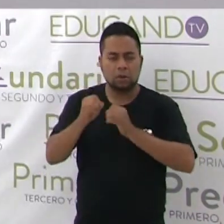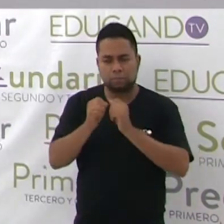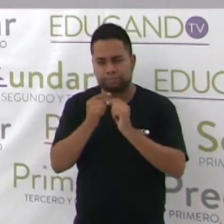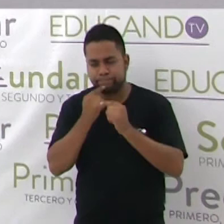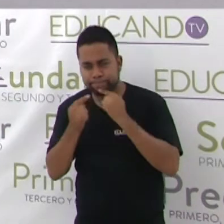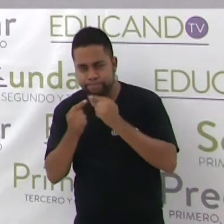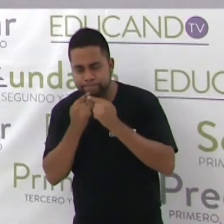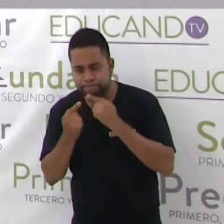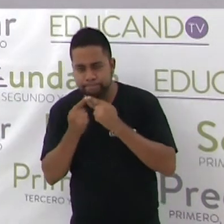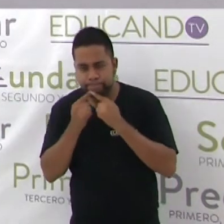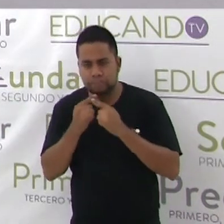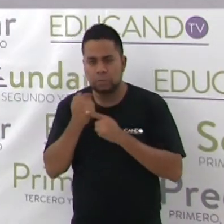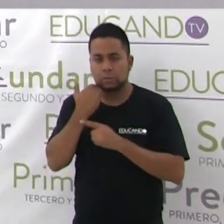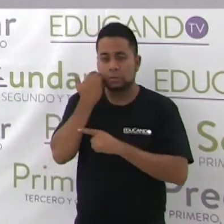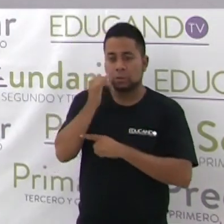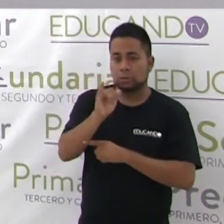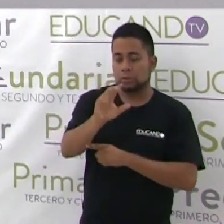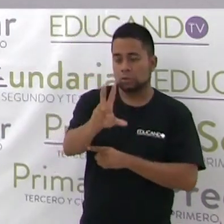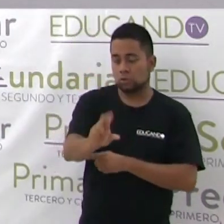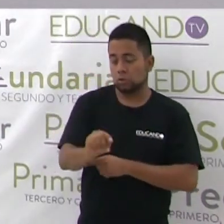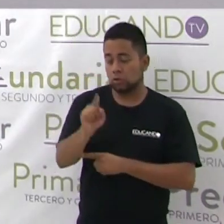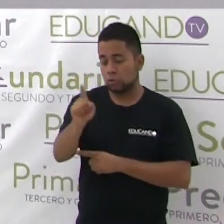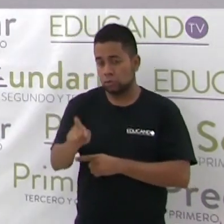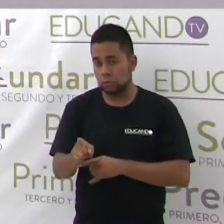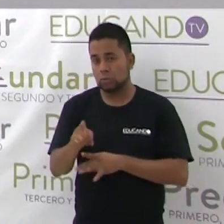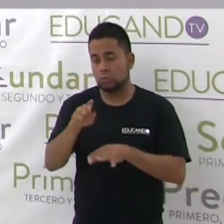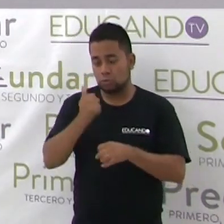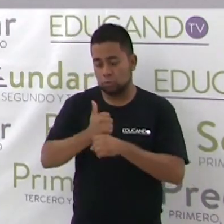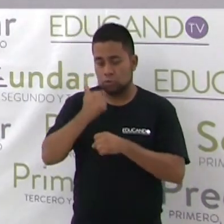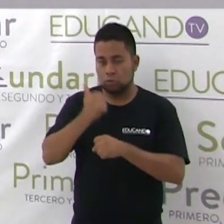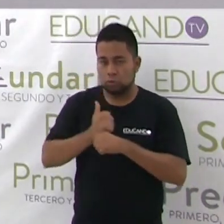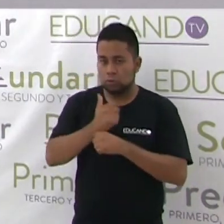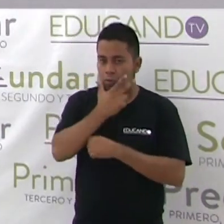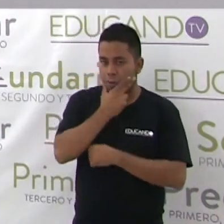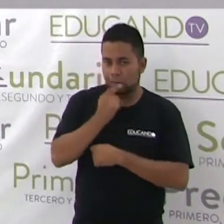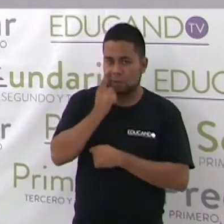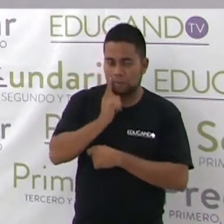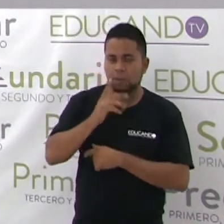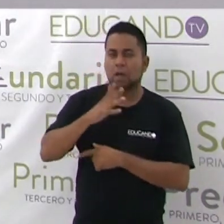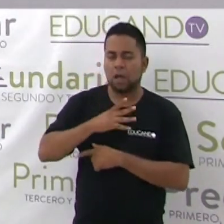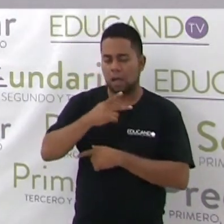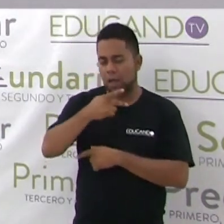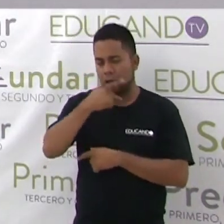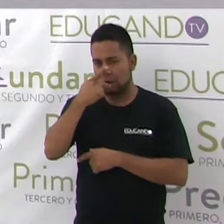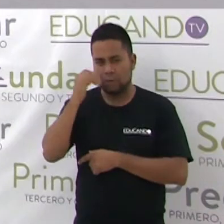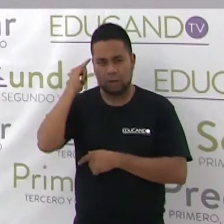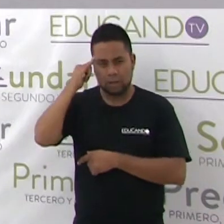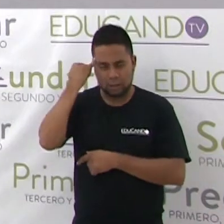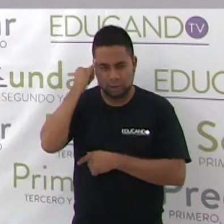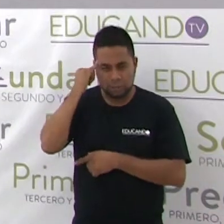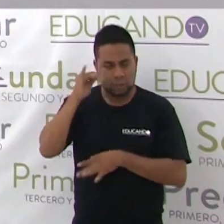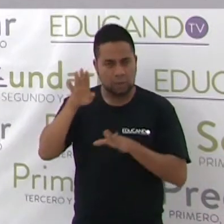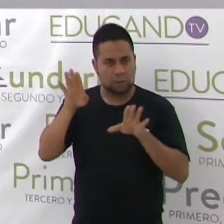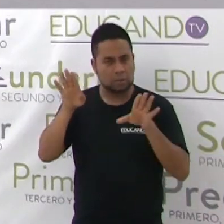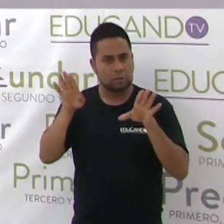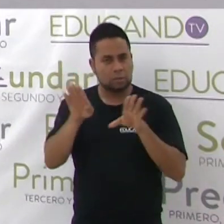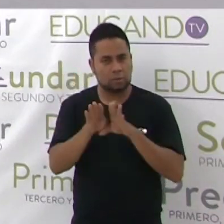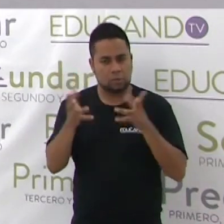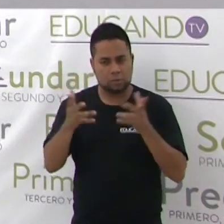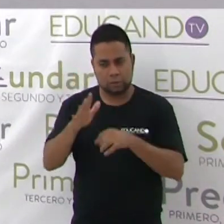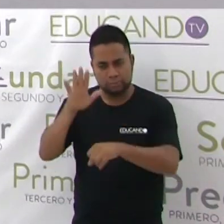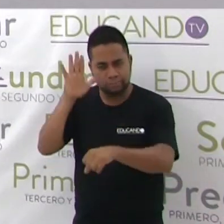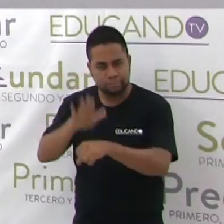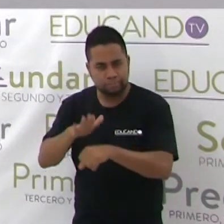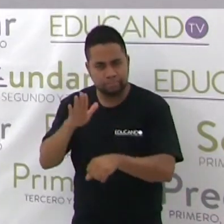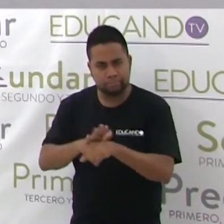conversar? Quieras o no lo quieras, tus abuelitos hablan nuestro zapoteco. ¿Cómo le haré hacerte